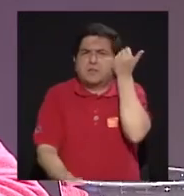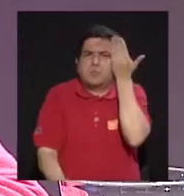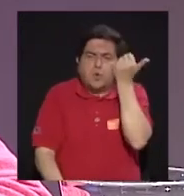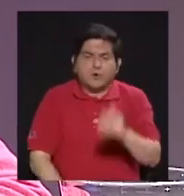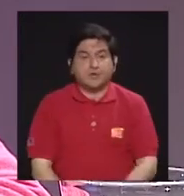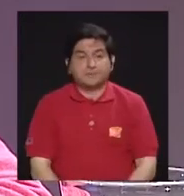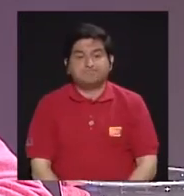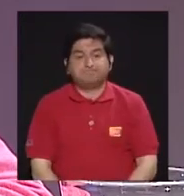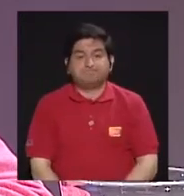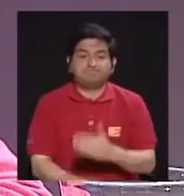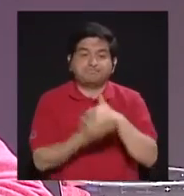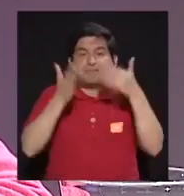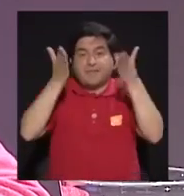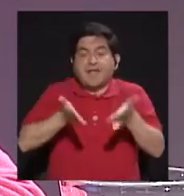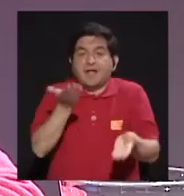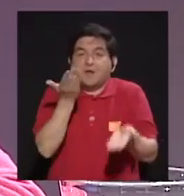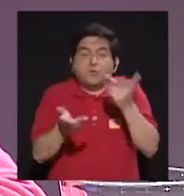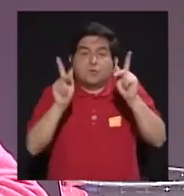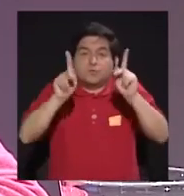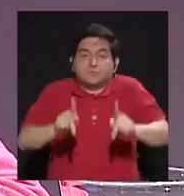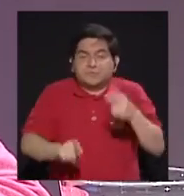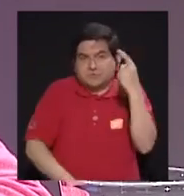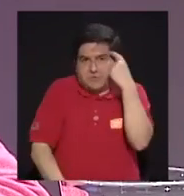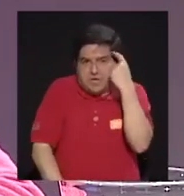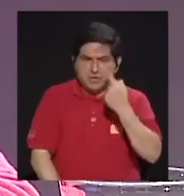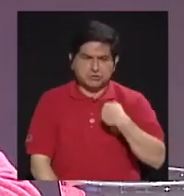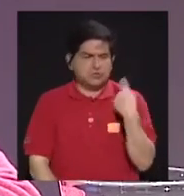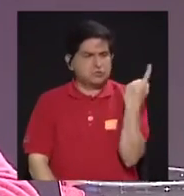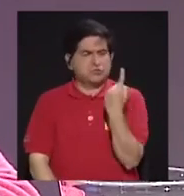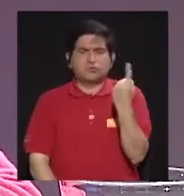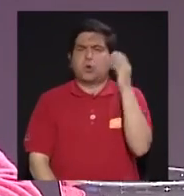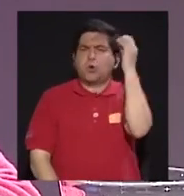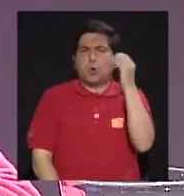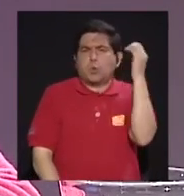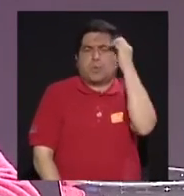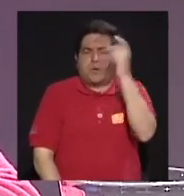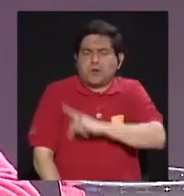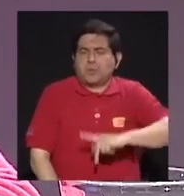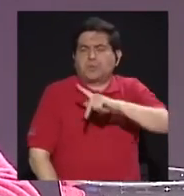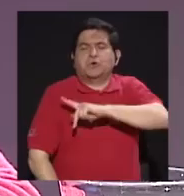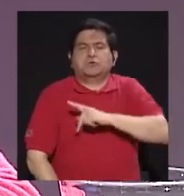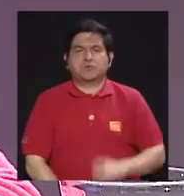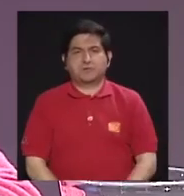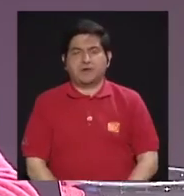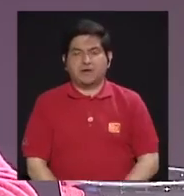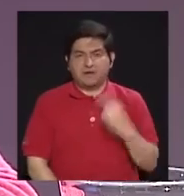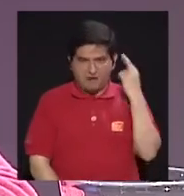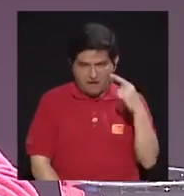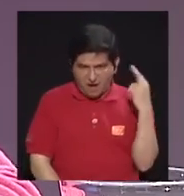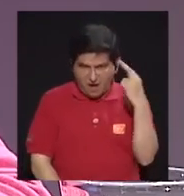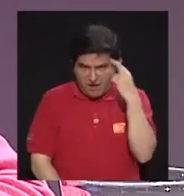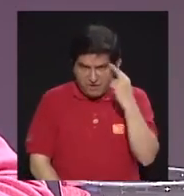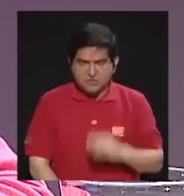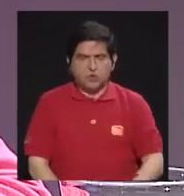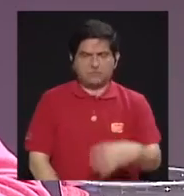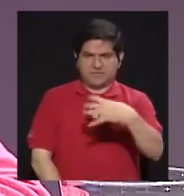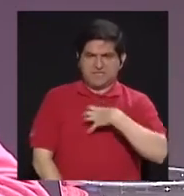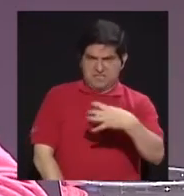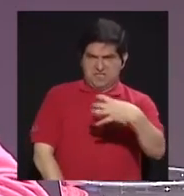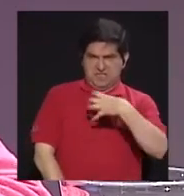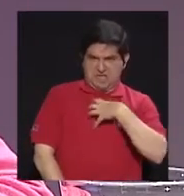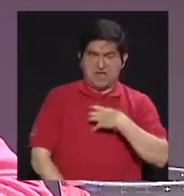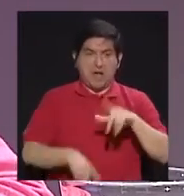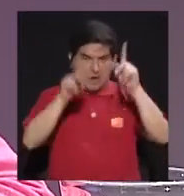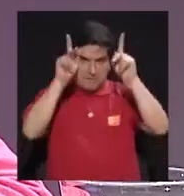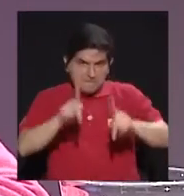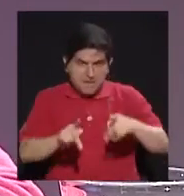Quizá algunos piensan que tengo simplemente una opinión personal por tener un reclamo, que para muchos